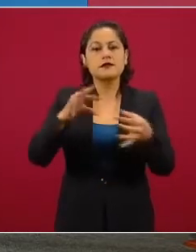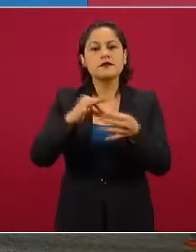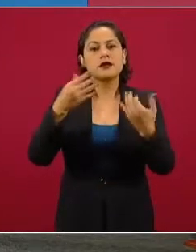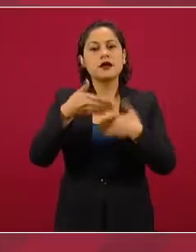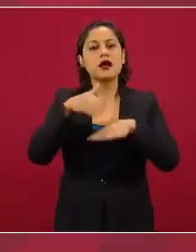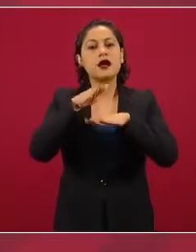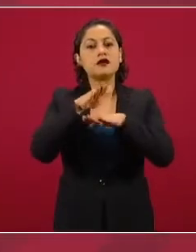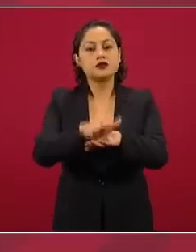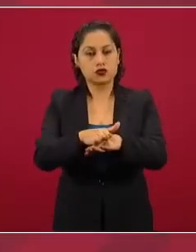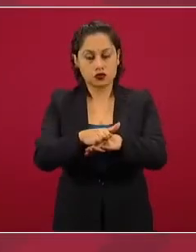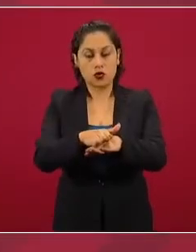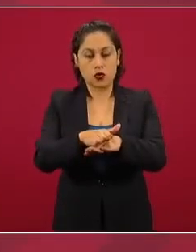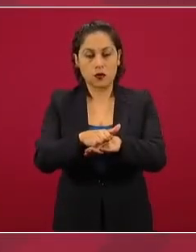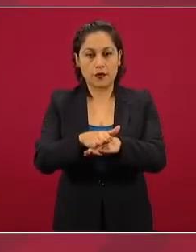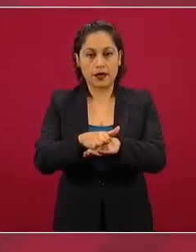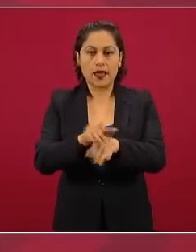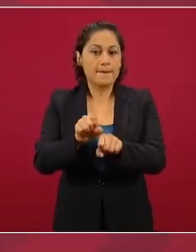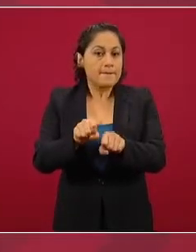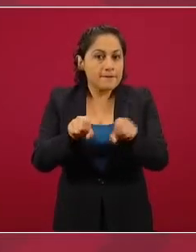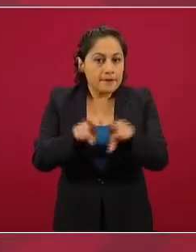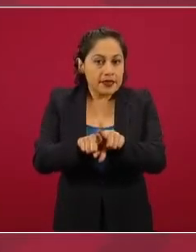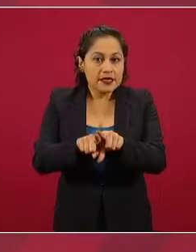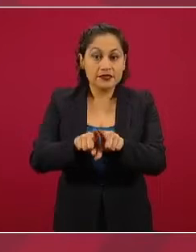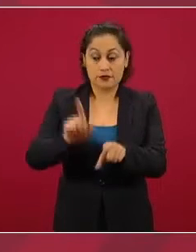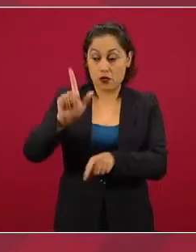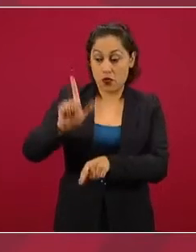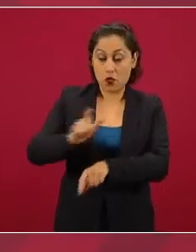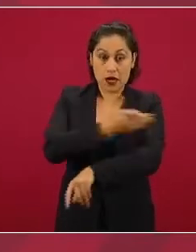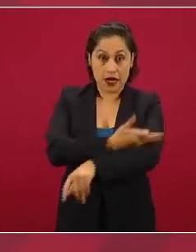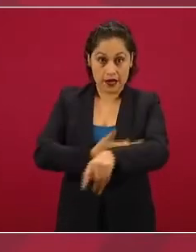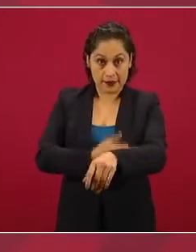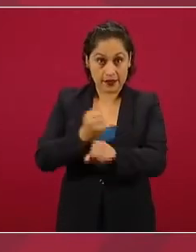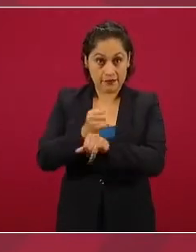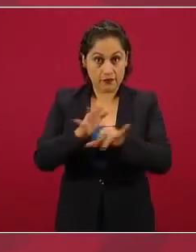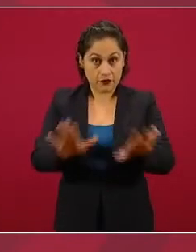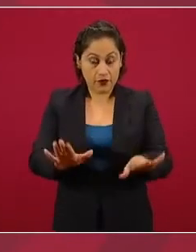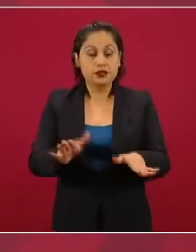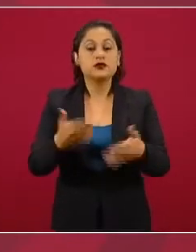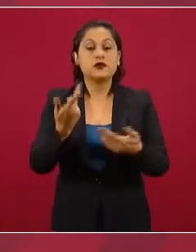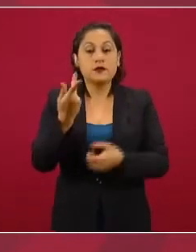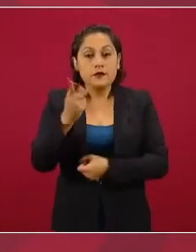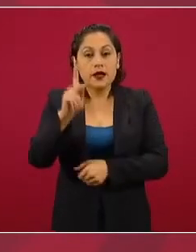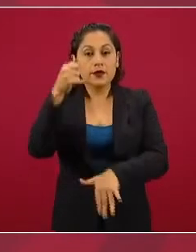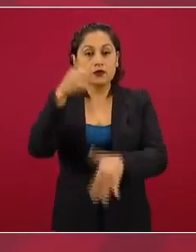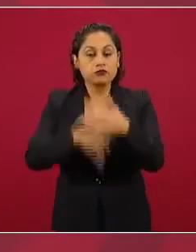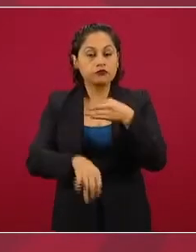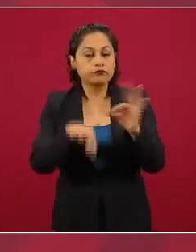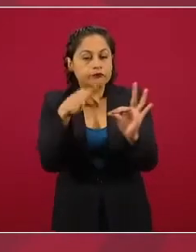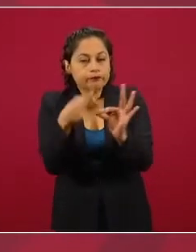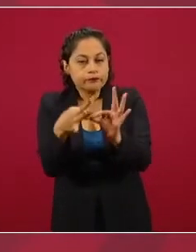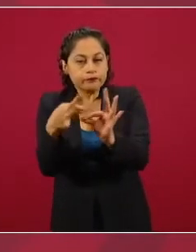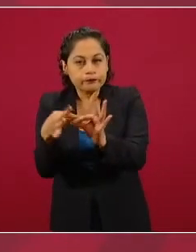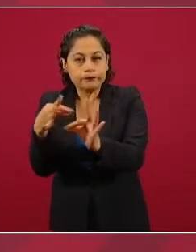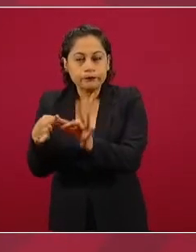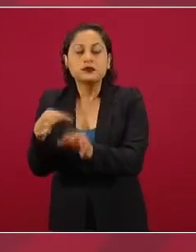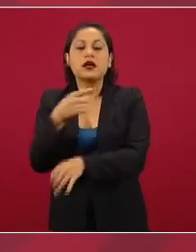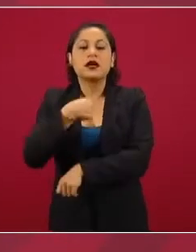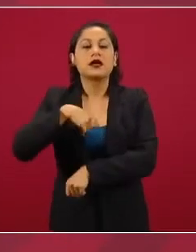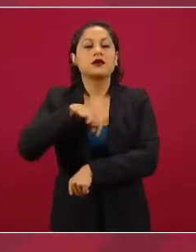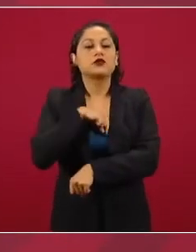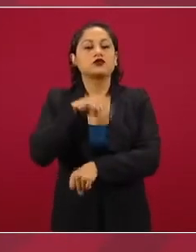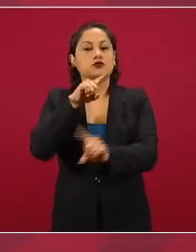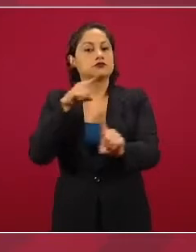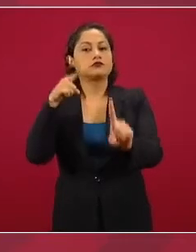que presentamos los lunes por la tarde y vamos destacando el momento que vivimos en términos del